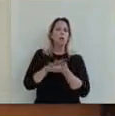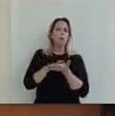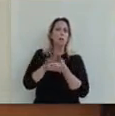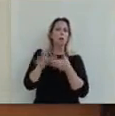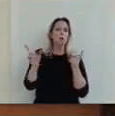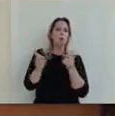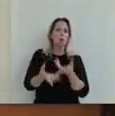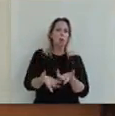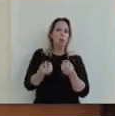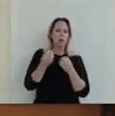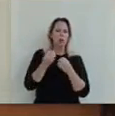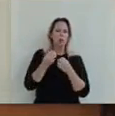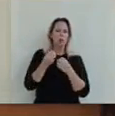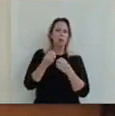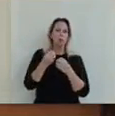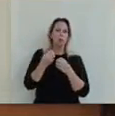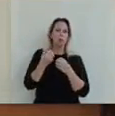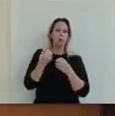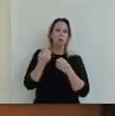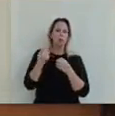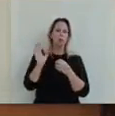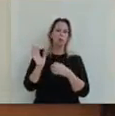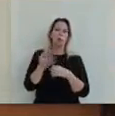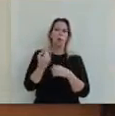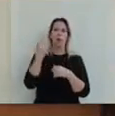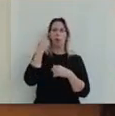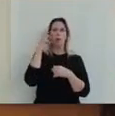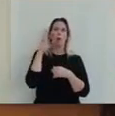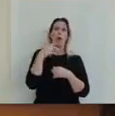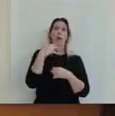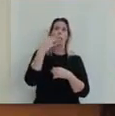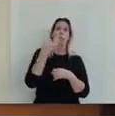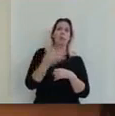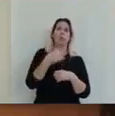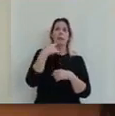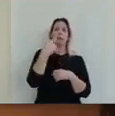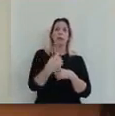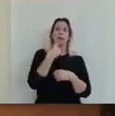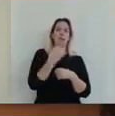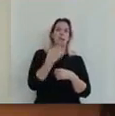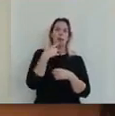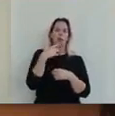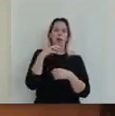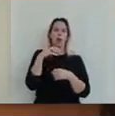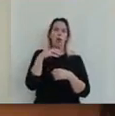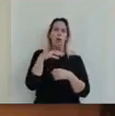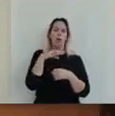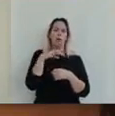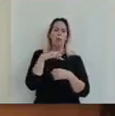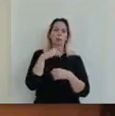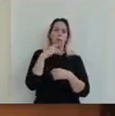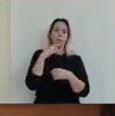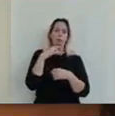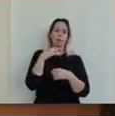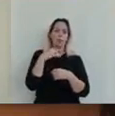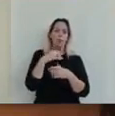emitir juicios cuando no se sabe de qué manera se trabajó, también es dejarse llevar por ahí por